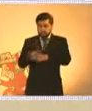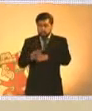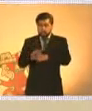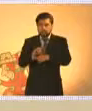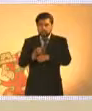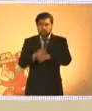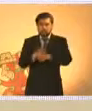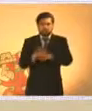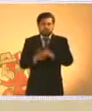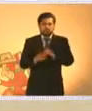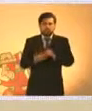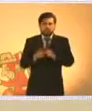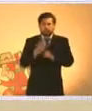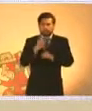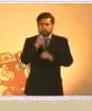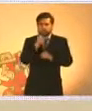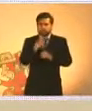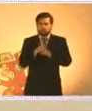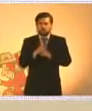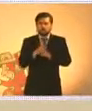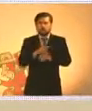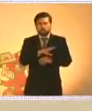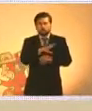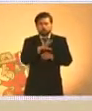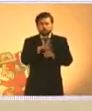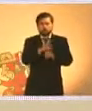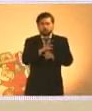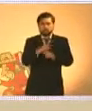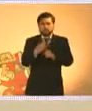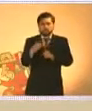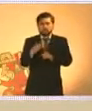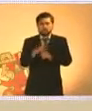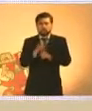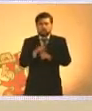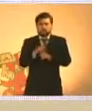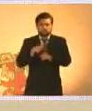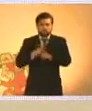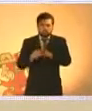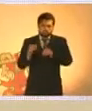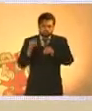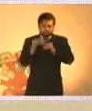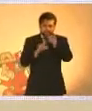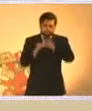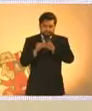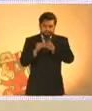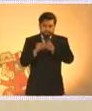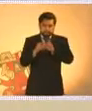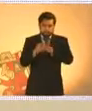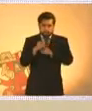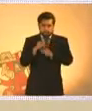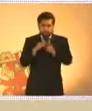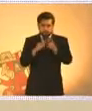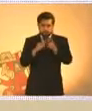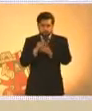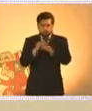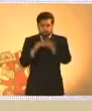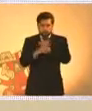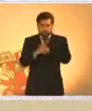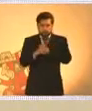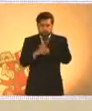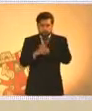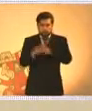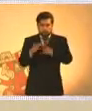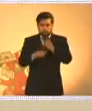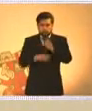sueños de un libertador perdón todo llevará su nombre y entonces ahí mezclo dos cosas es los últimos